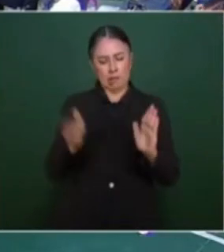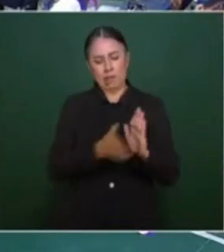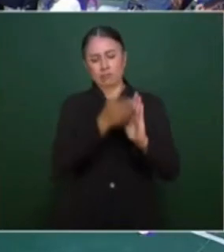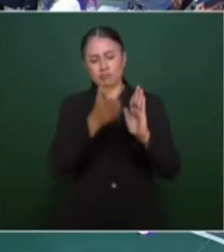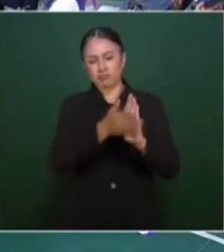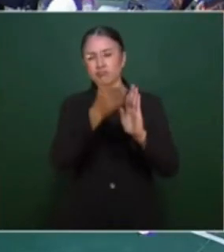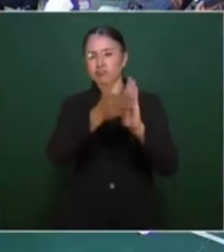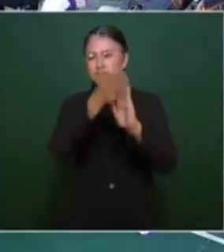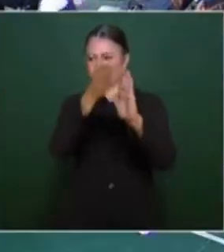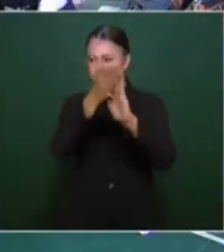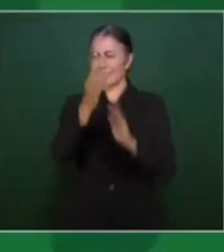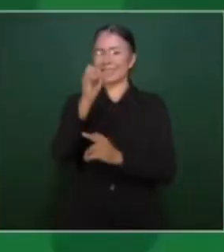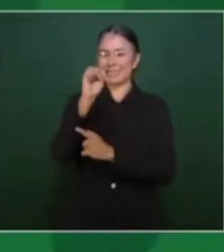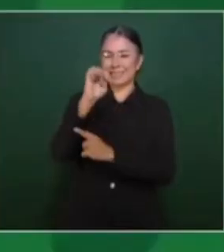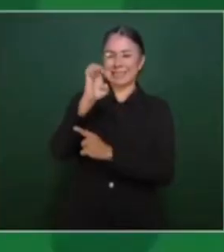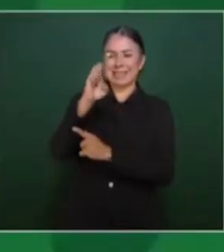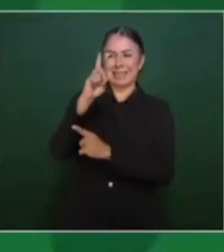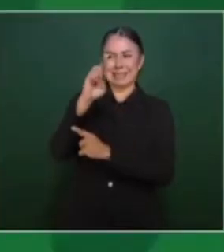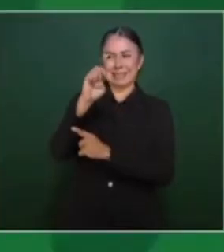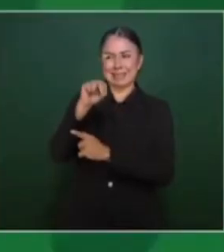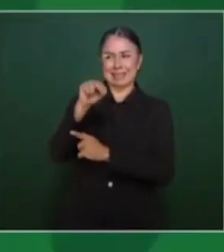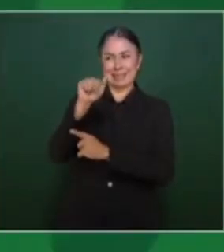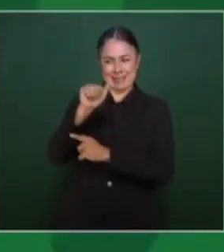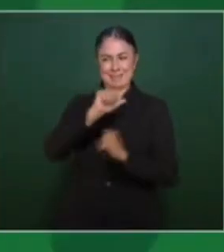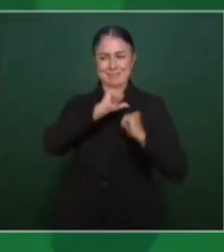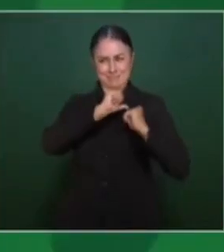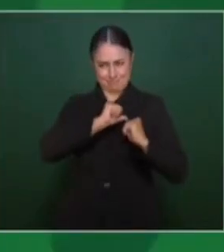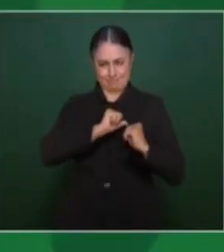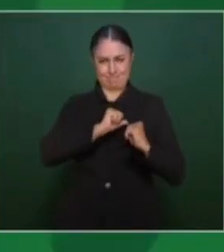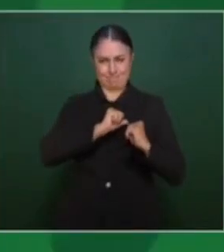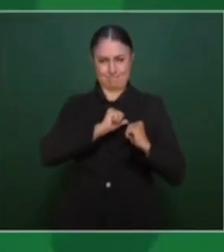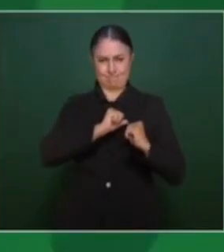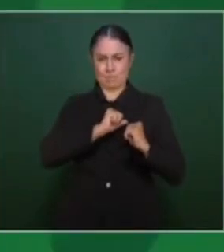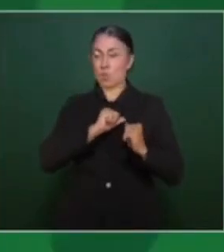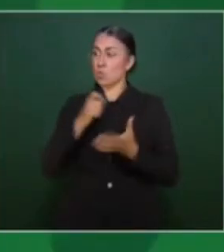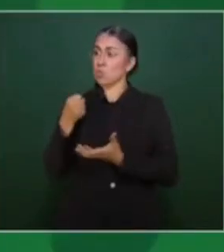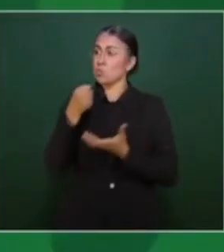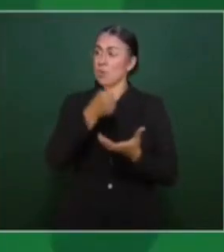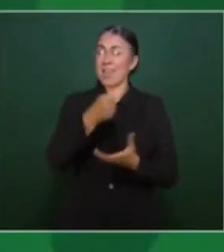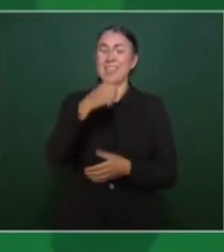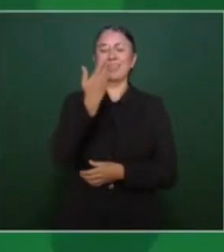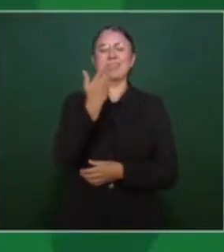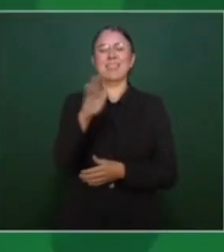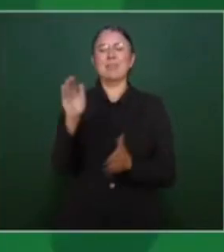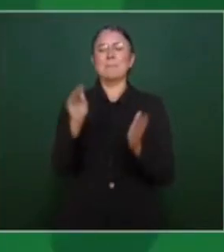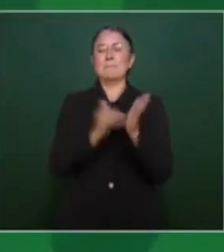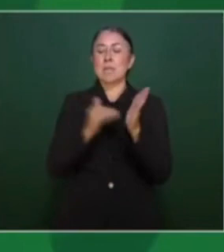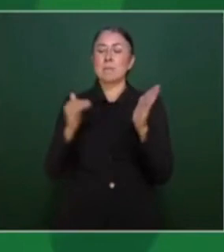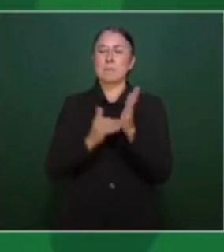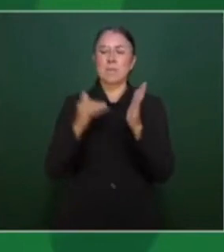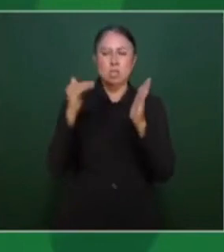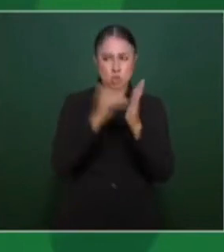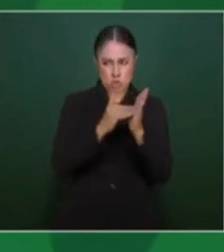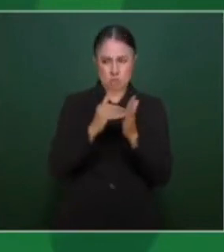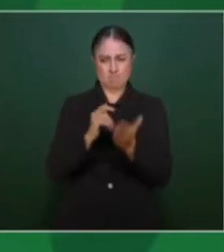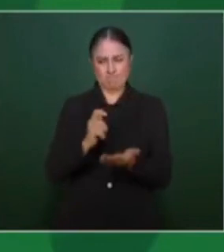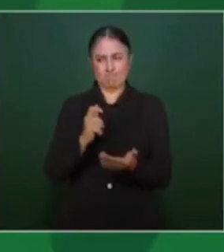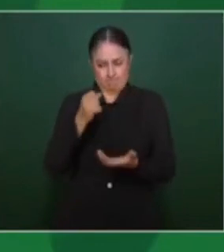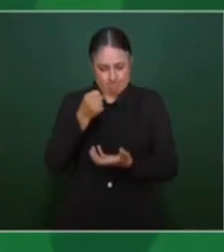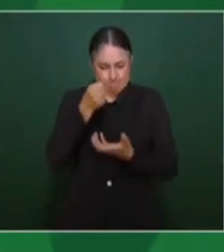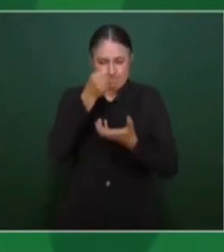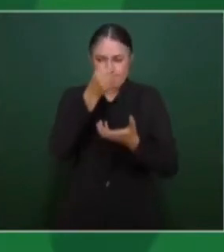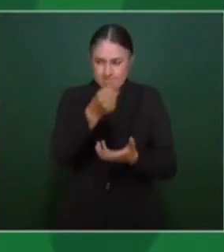Defensa, los ingenieros militares. Es una inversión de alrededor de 10,000 millones para